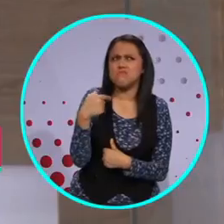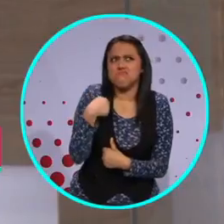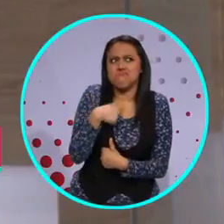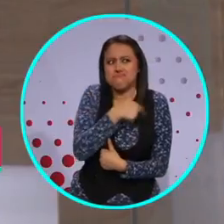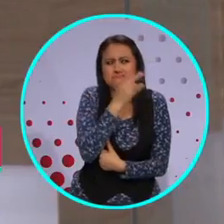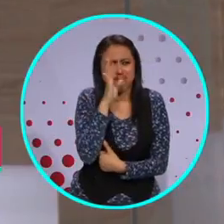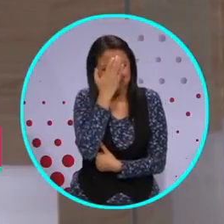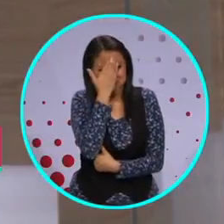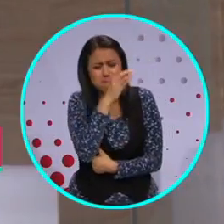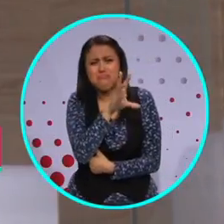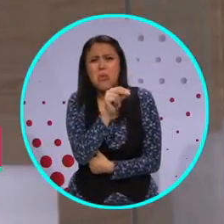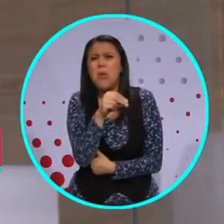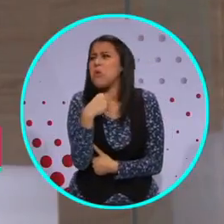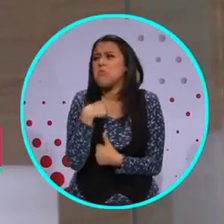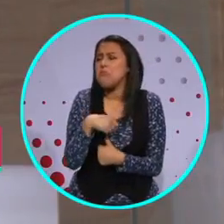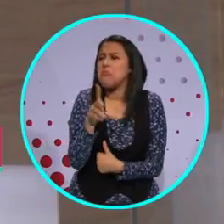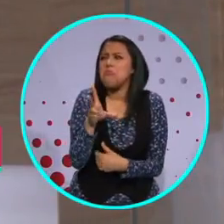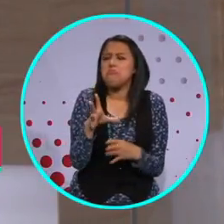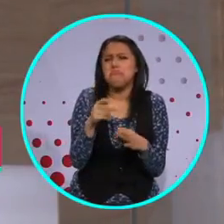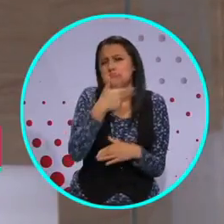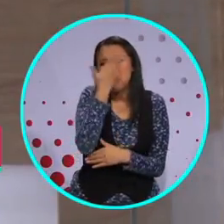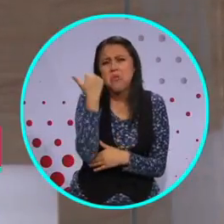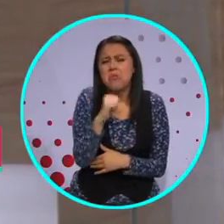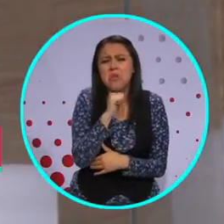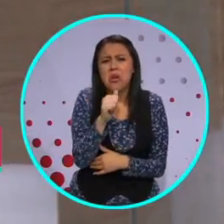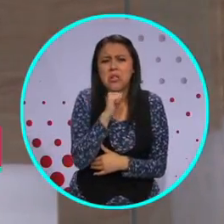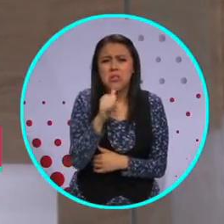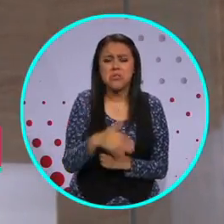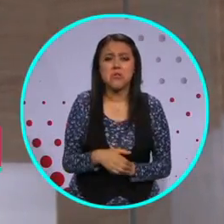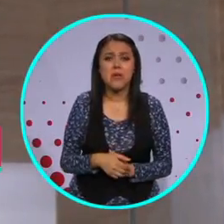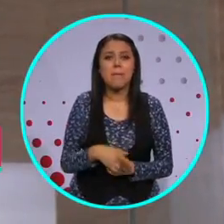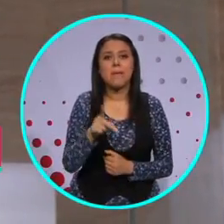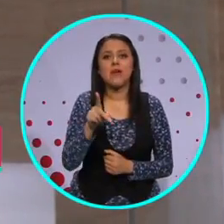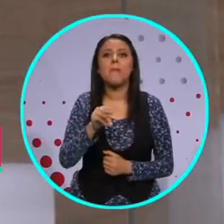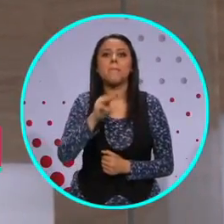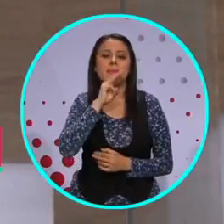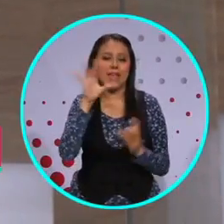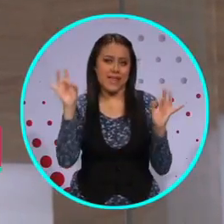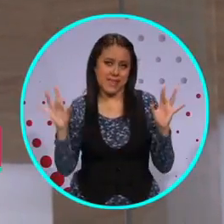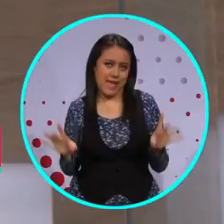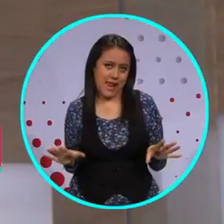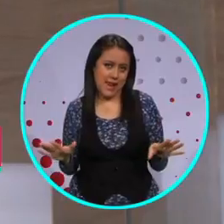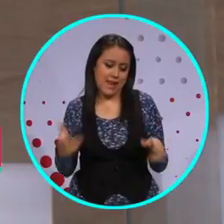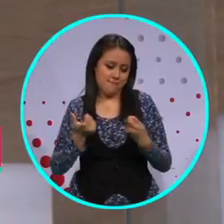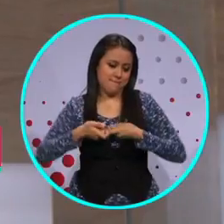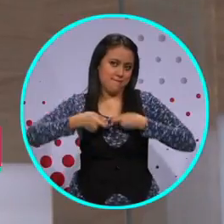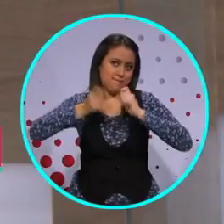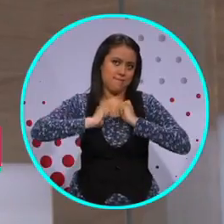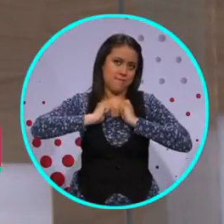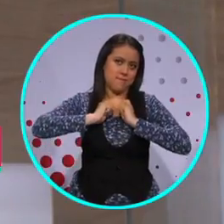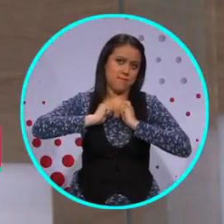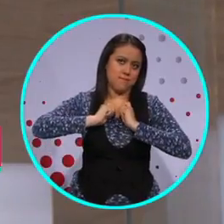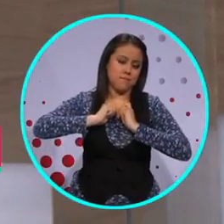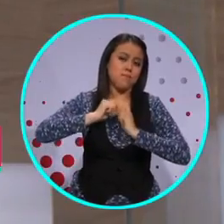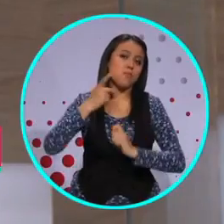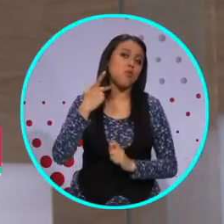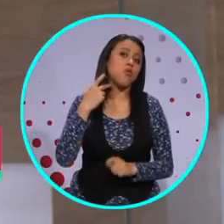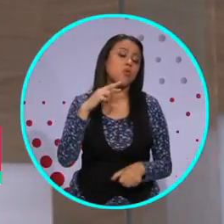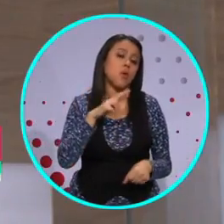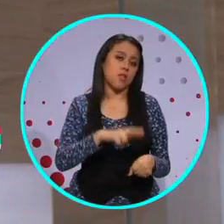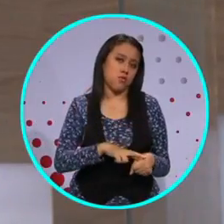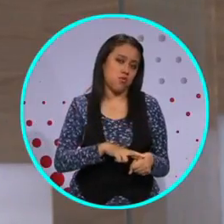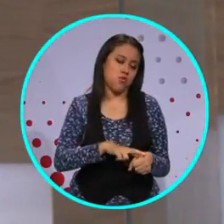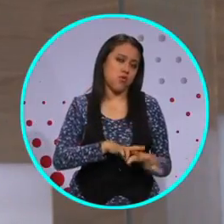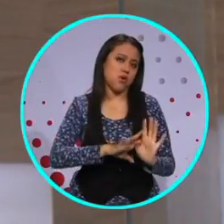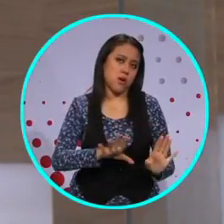sabía ni cómo era y ahora desde miguel ángel mancera estudios de miguel ángel mancera cuando era procurador les